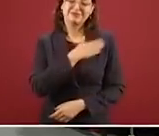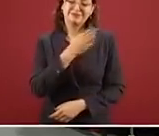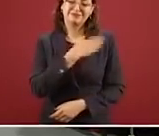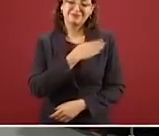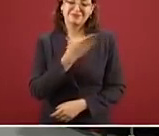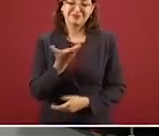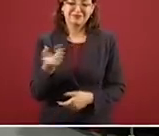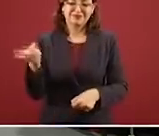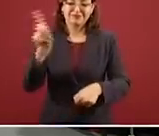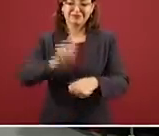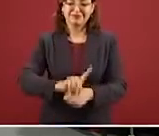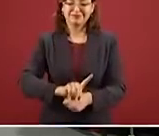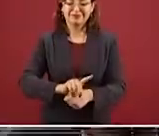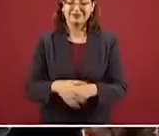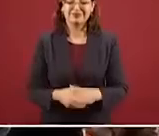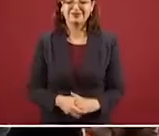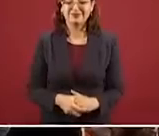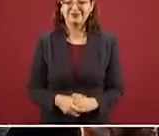ustedes, ¿sí?